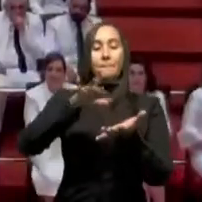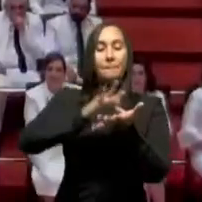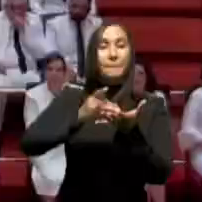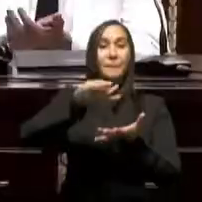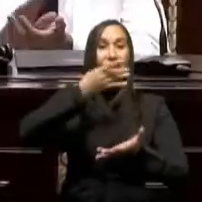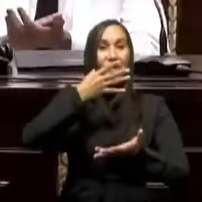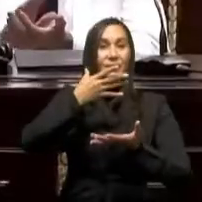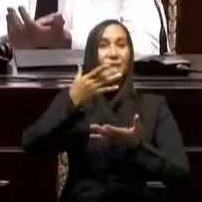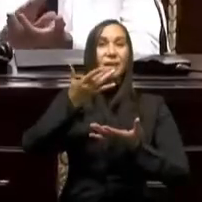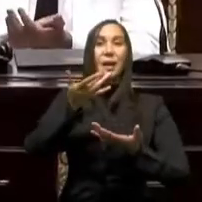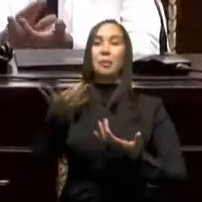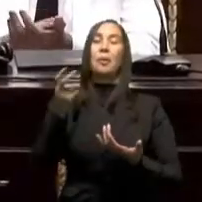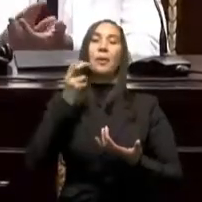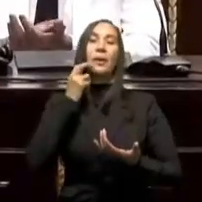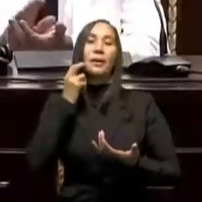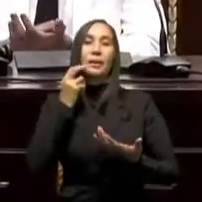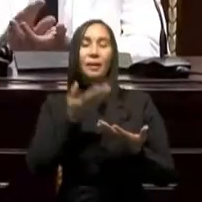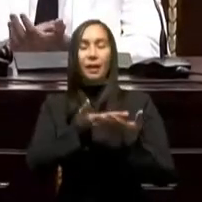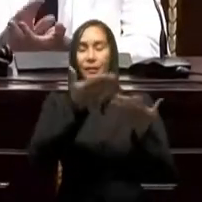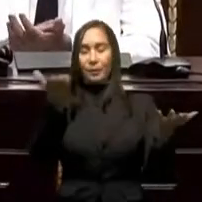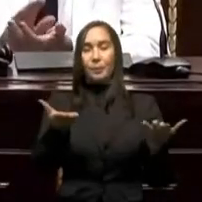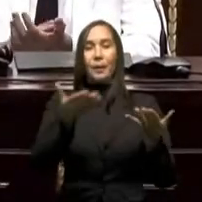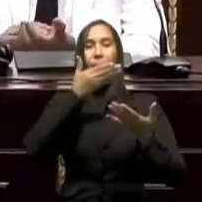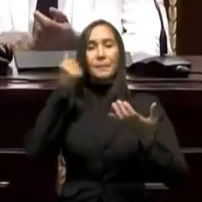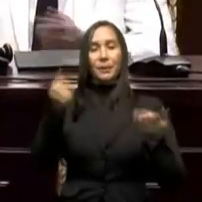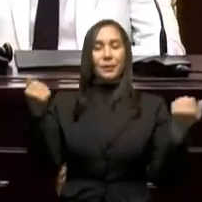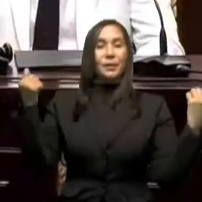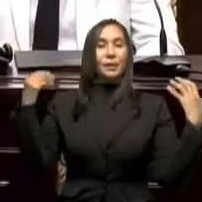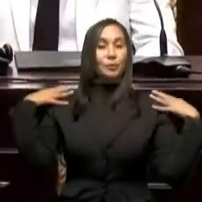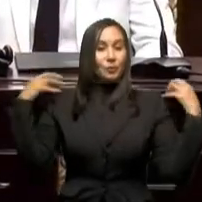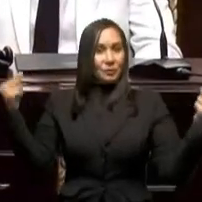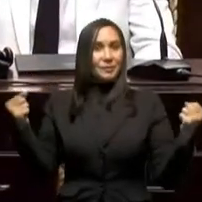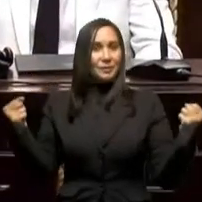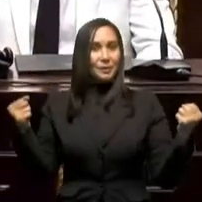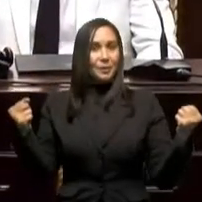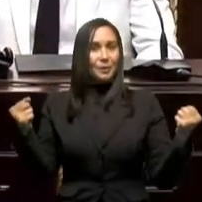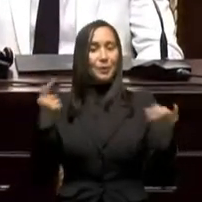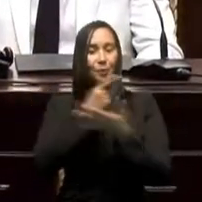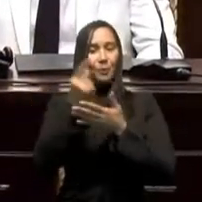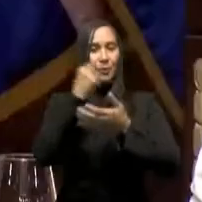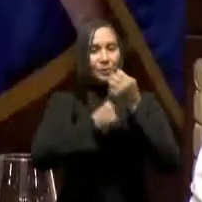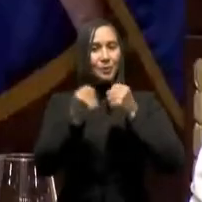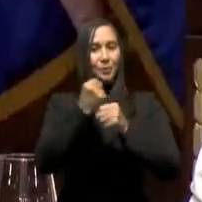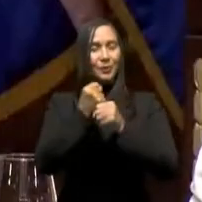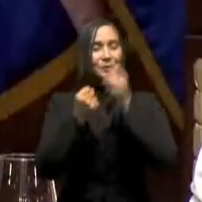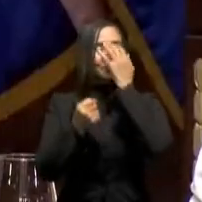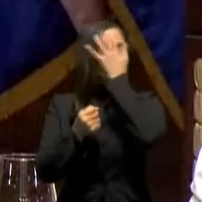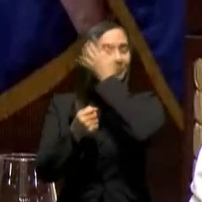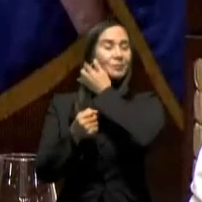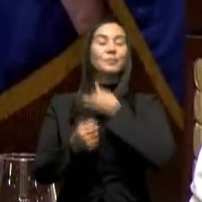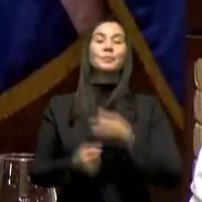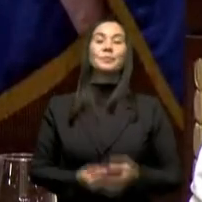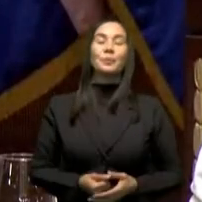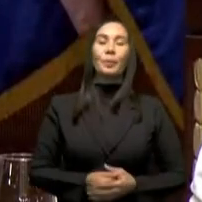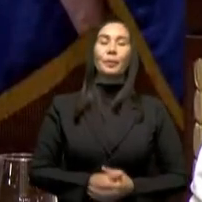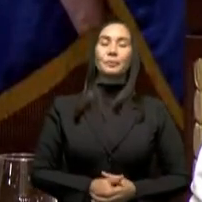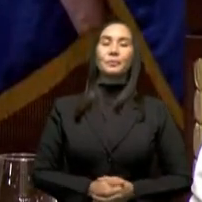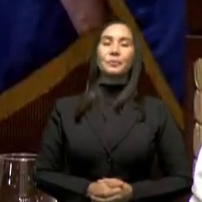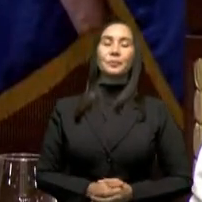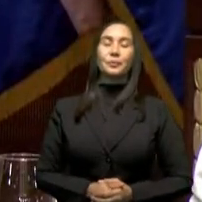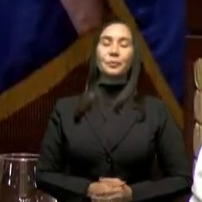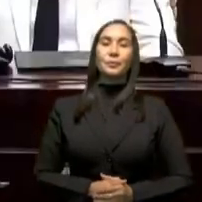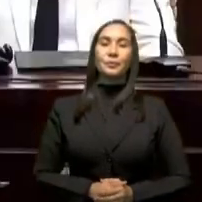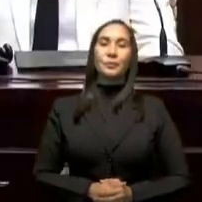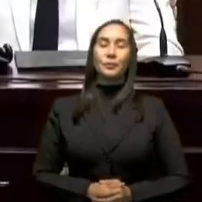años mejorar significativamente nuestra salud y también las expectativas de vida de toda la